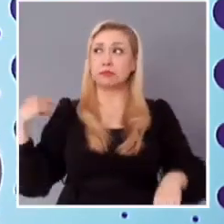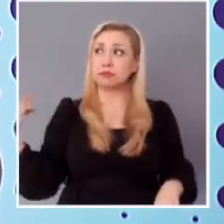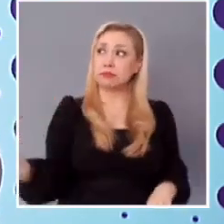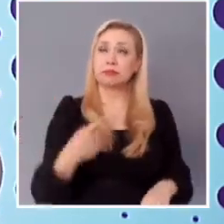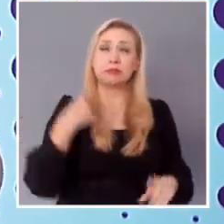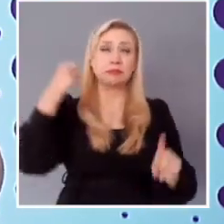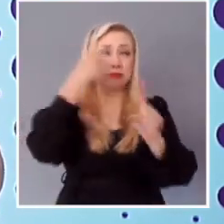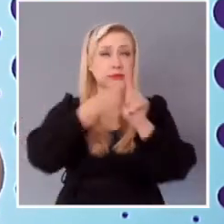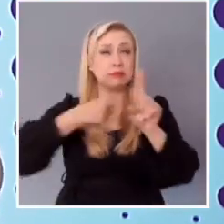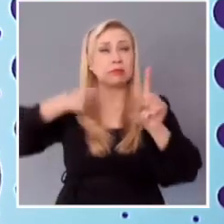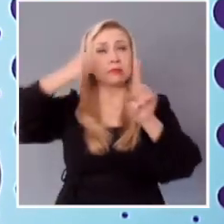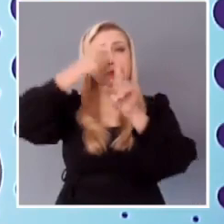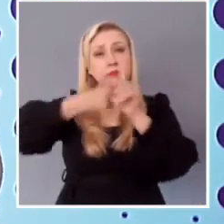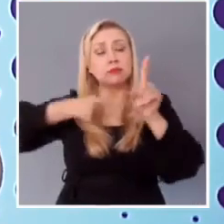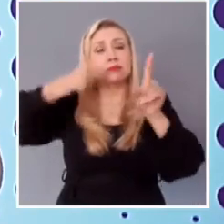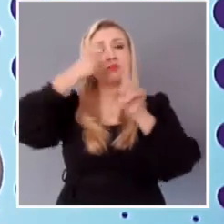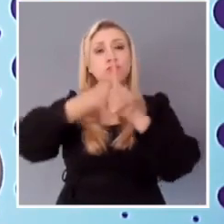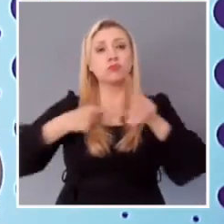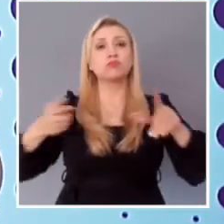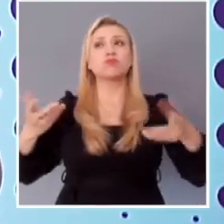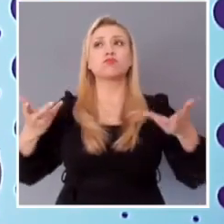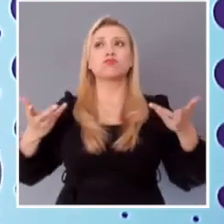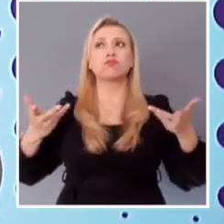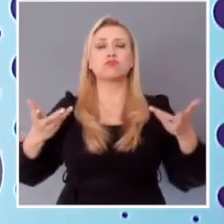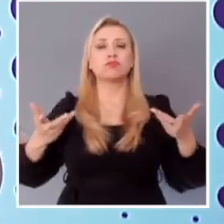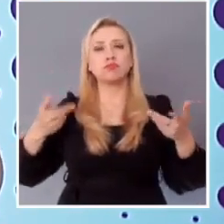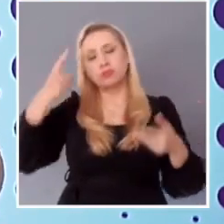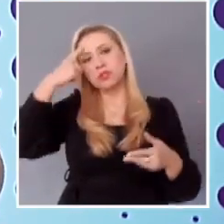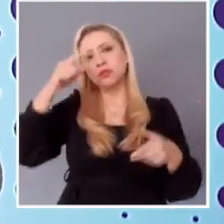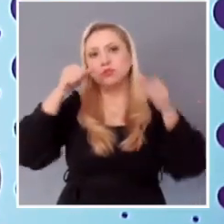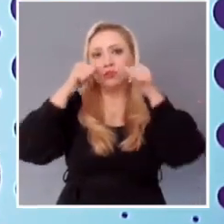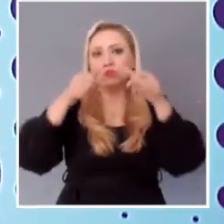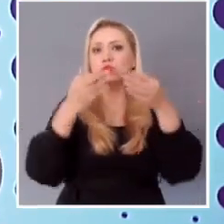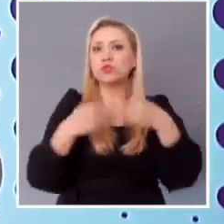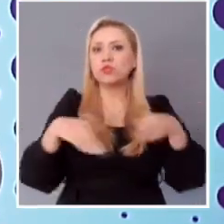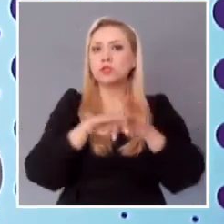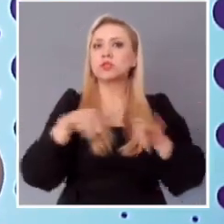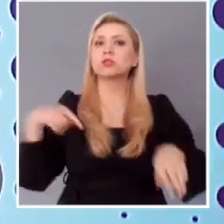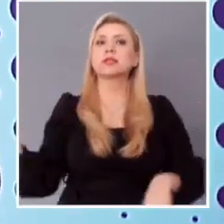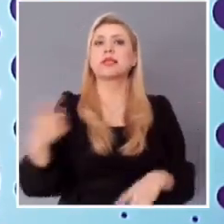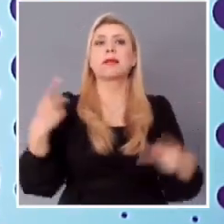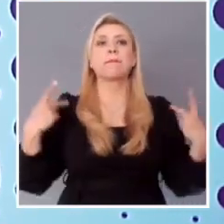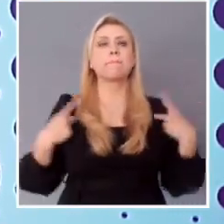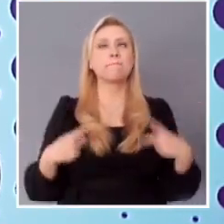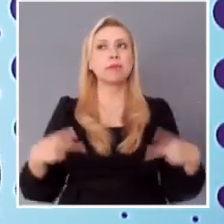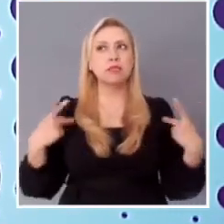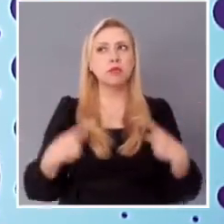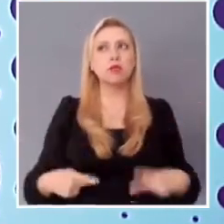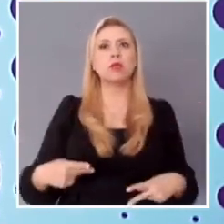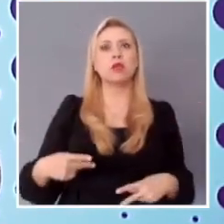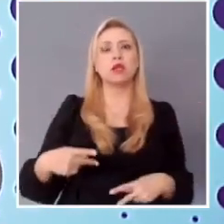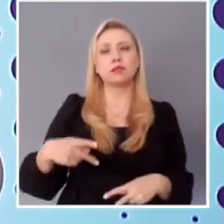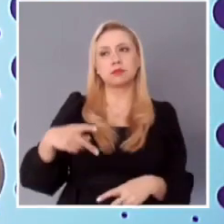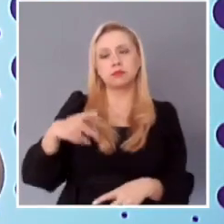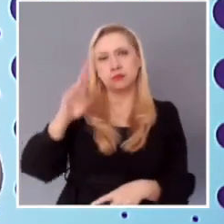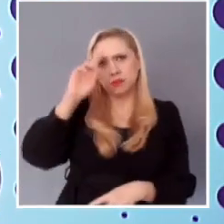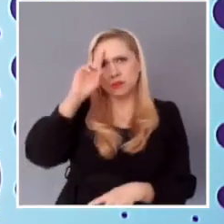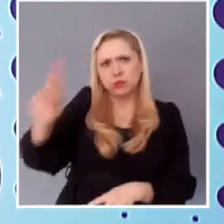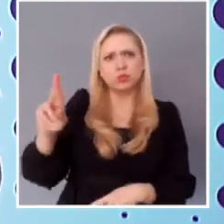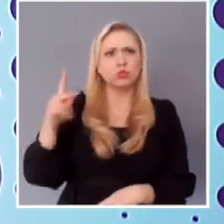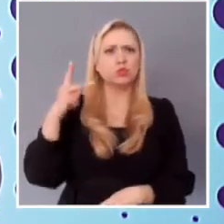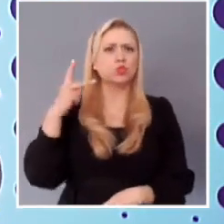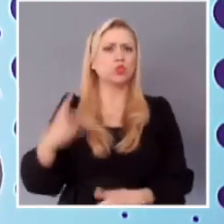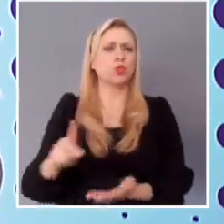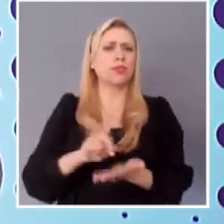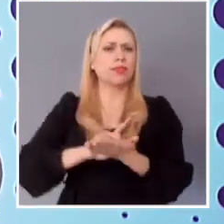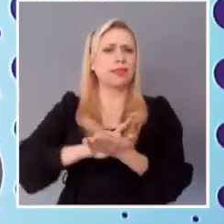importancia de generar modelos comunitarios, de que las personas sean reconocidas, su capacidad, su derecho